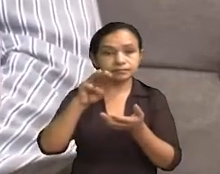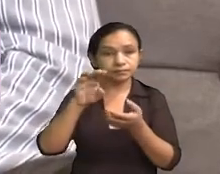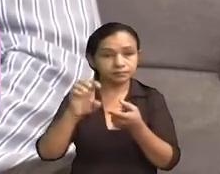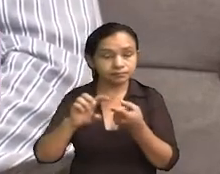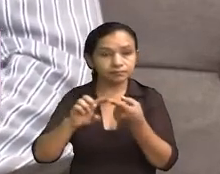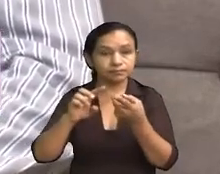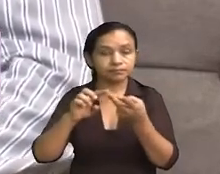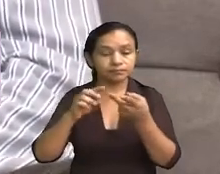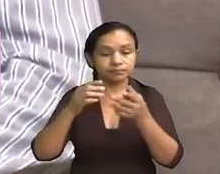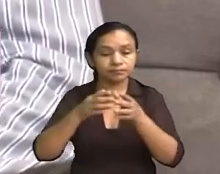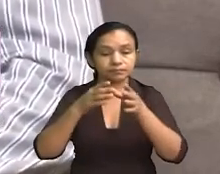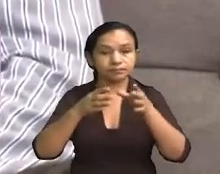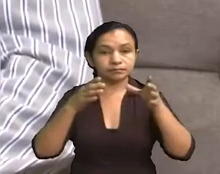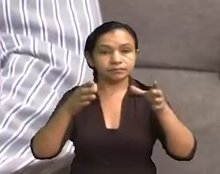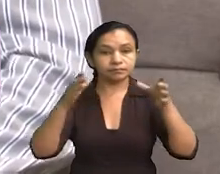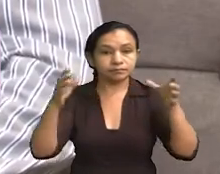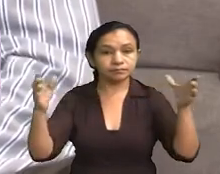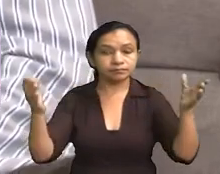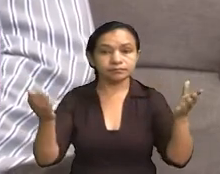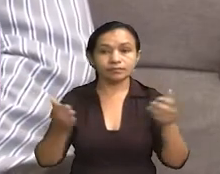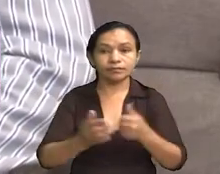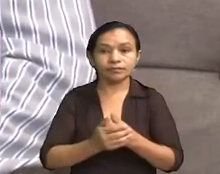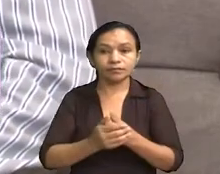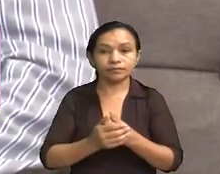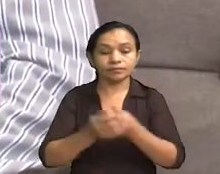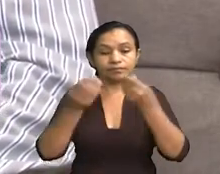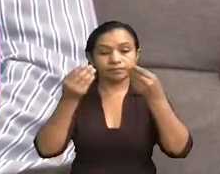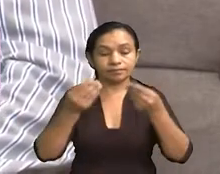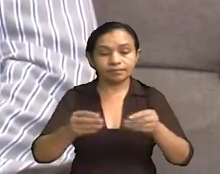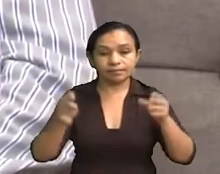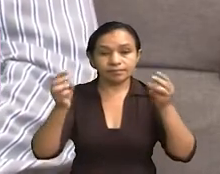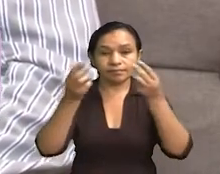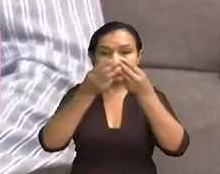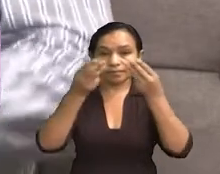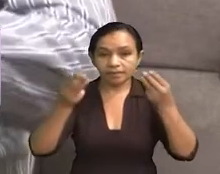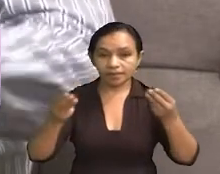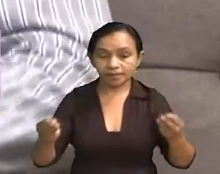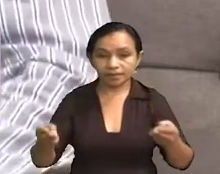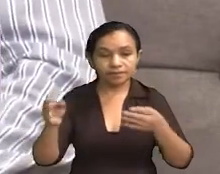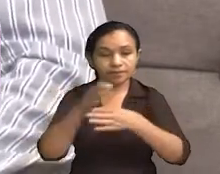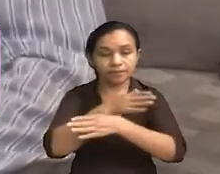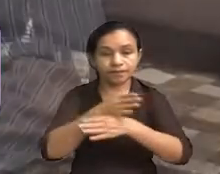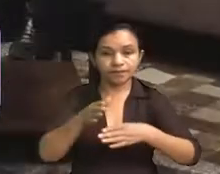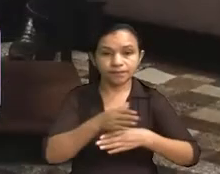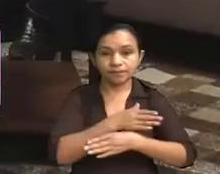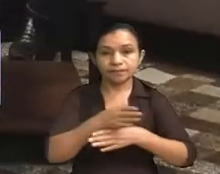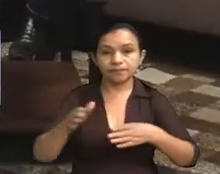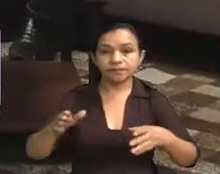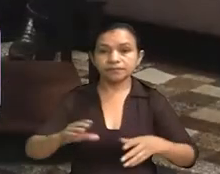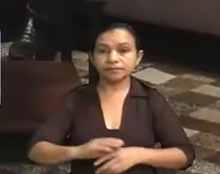que venían en crecimiento, las pérdidas materiales, etcétera. Pues.